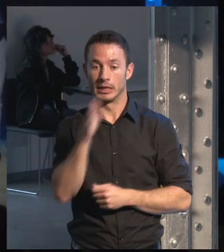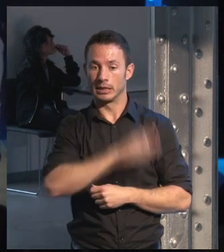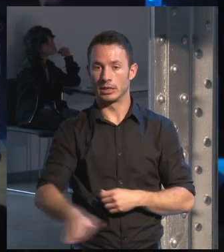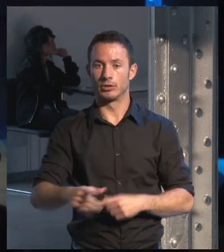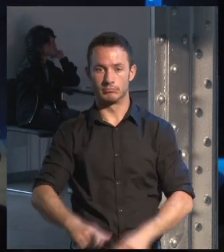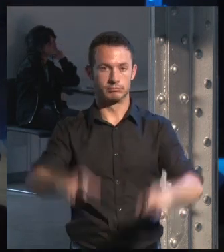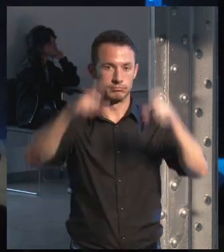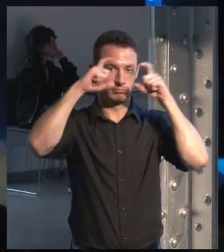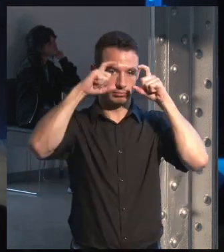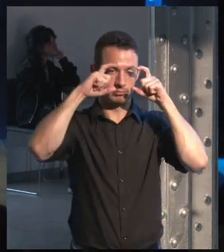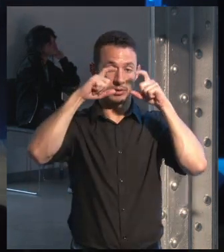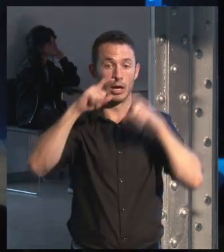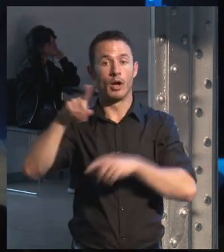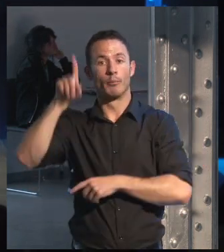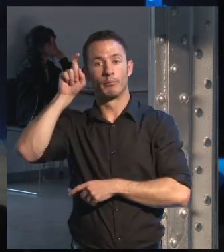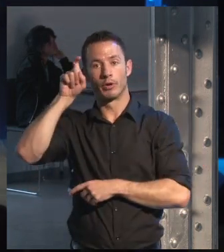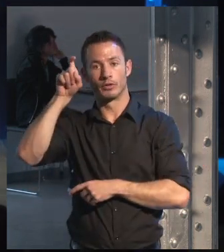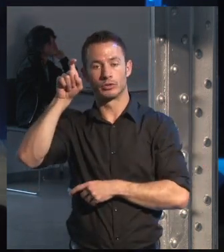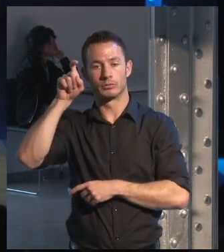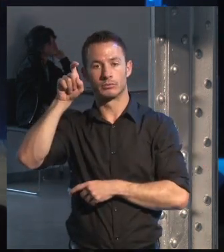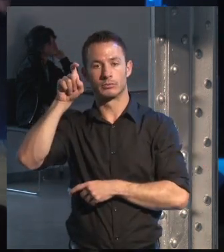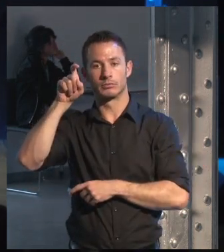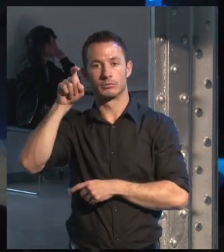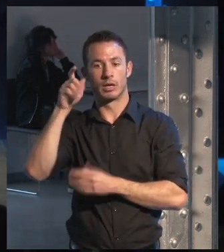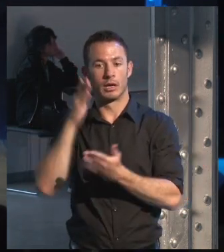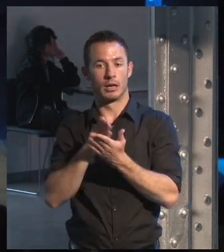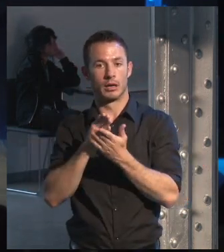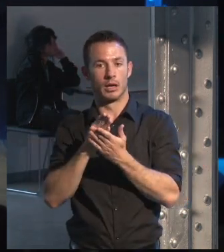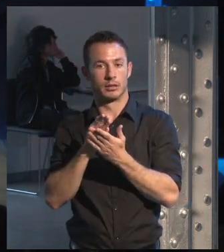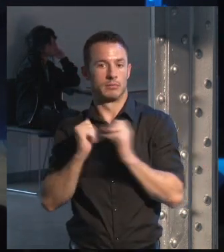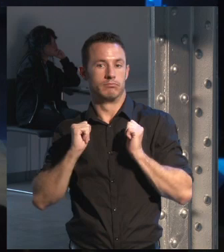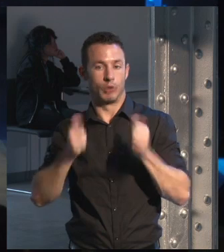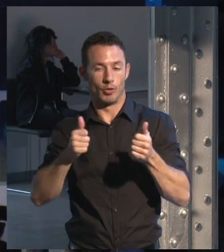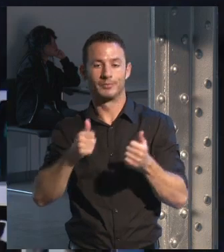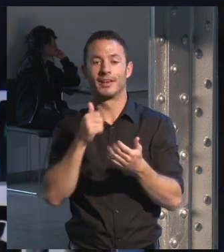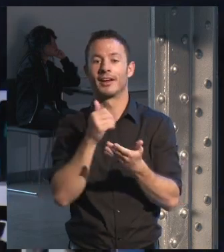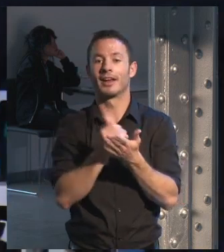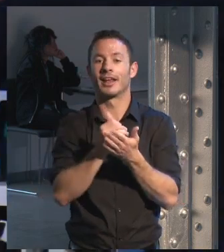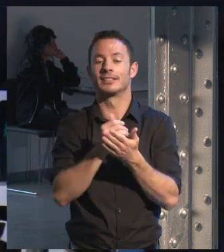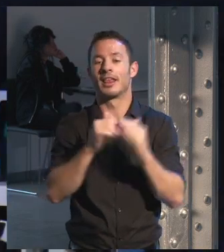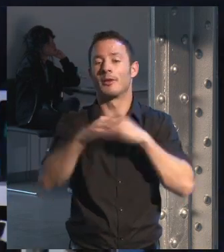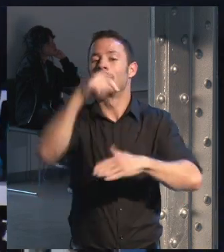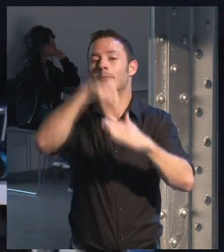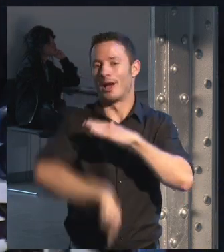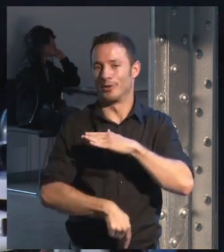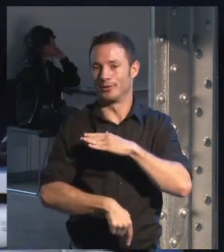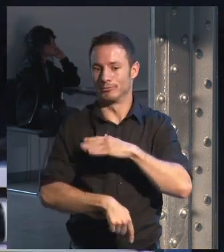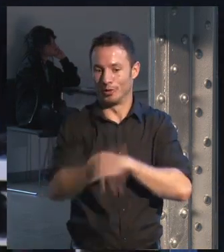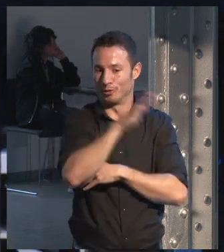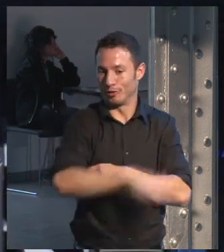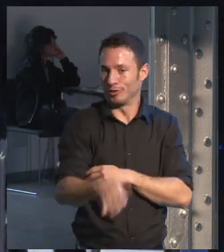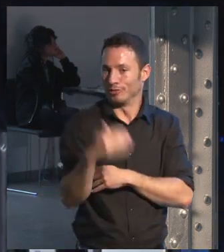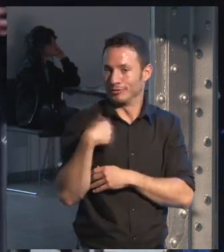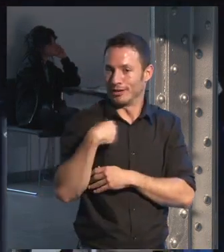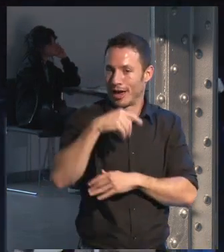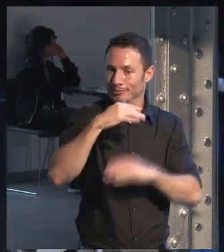las gafas, el profesor lanza la clase debajo del mar, que es como lo hemos llamado, los chavales ya están debajo del mar, ahora lo